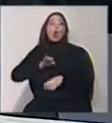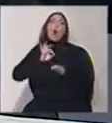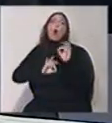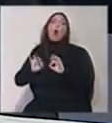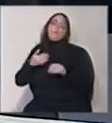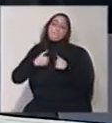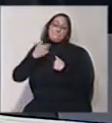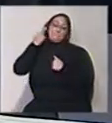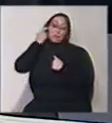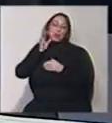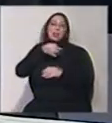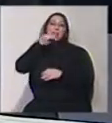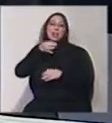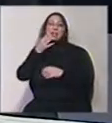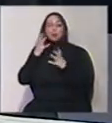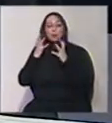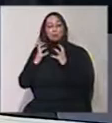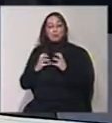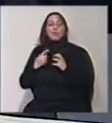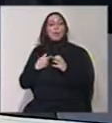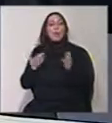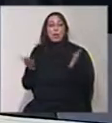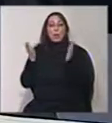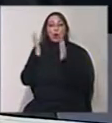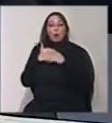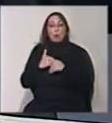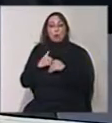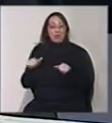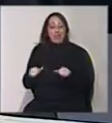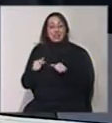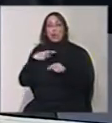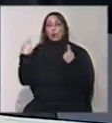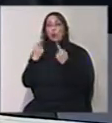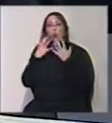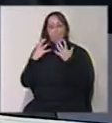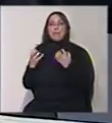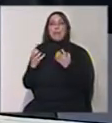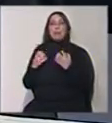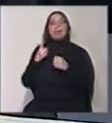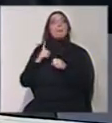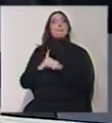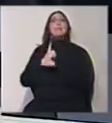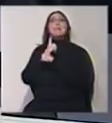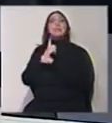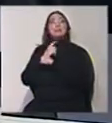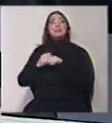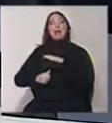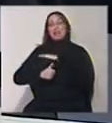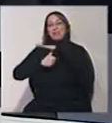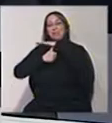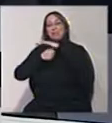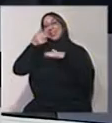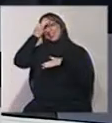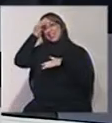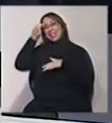juicio resignada y con una cierta dosis de impotencia, lo digo francamente, que a todos nos impactó, del principal jerarca técnico de